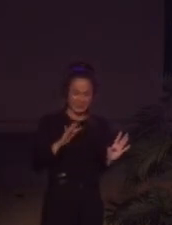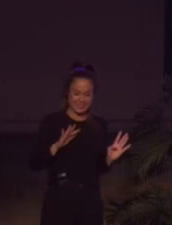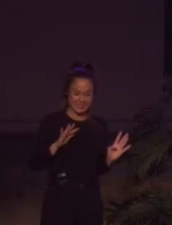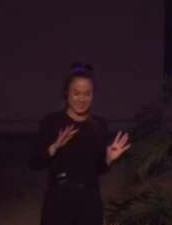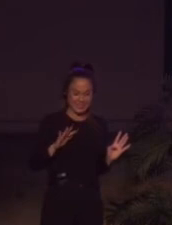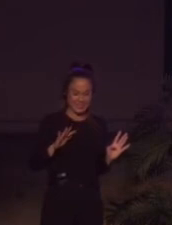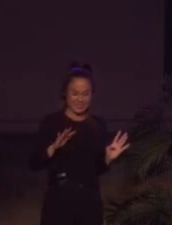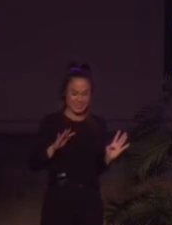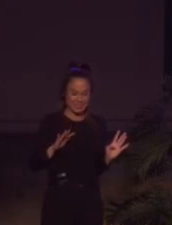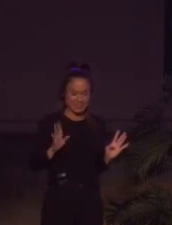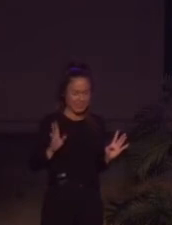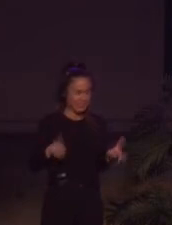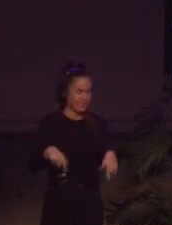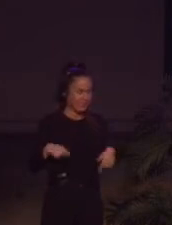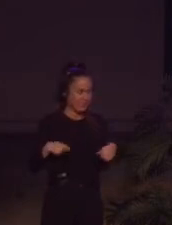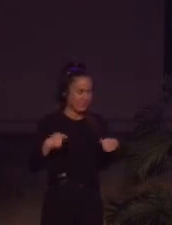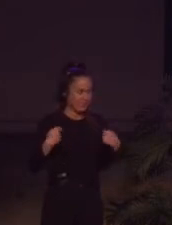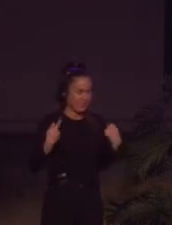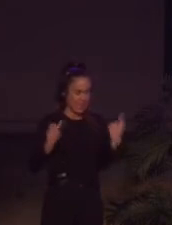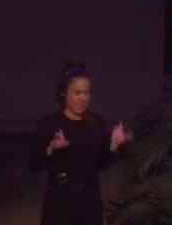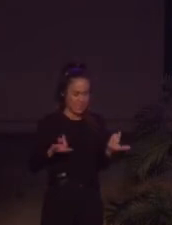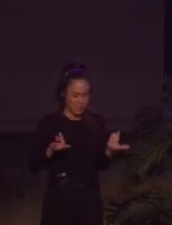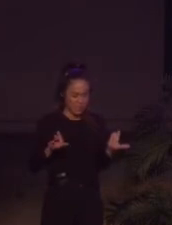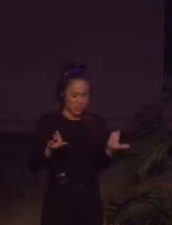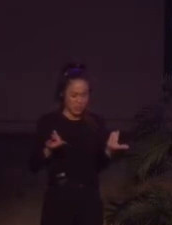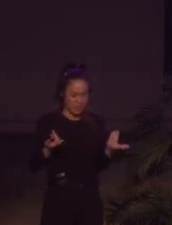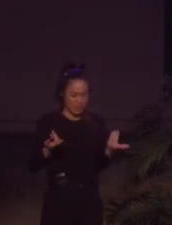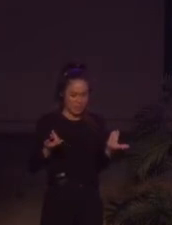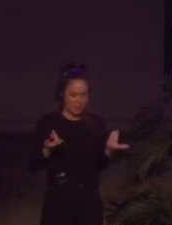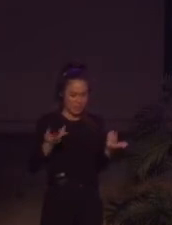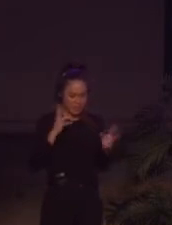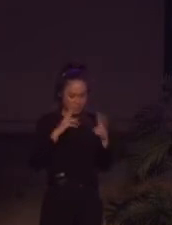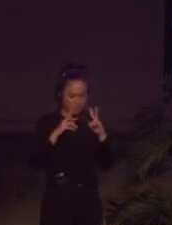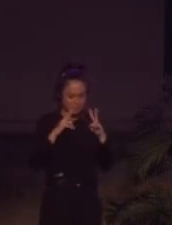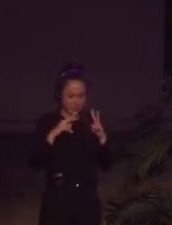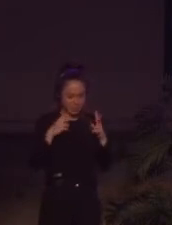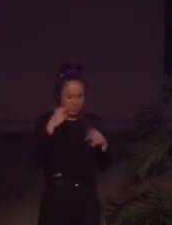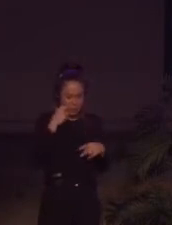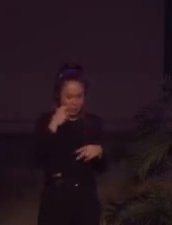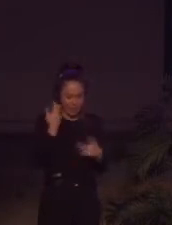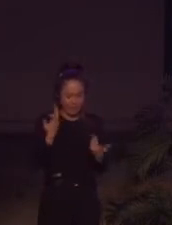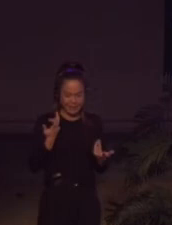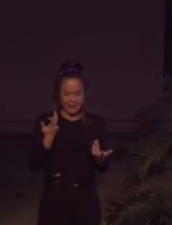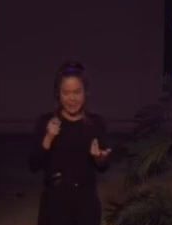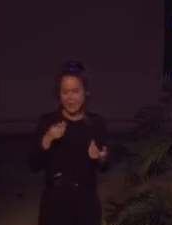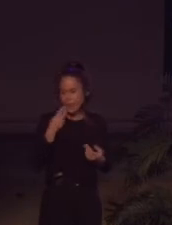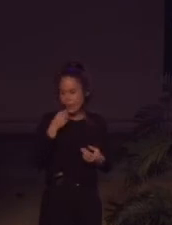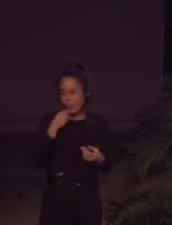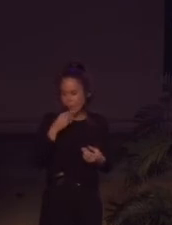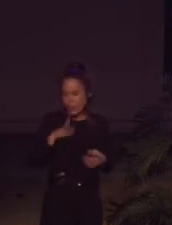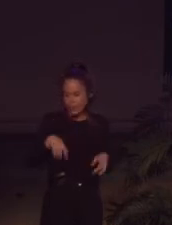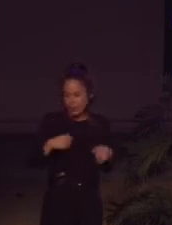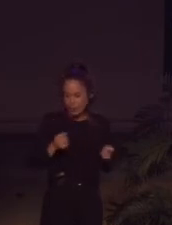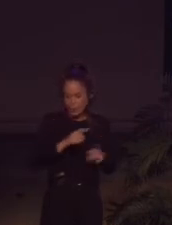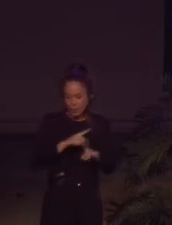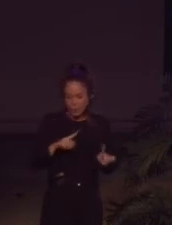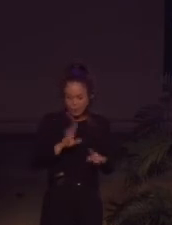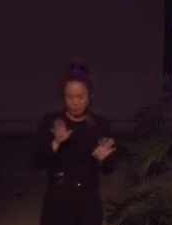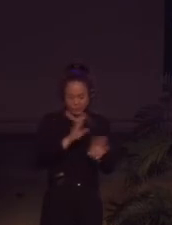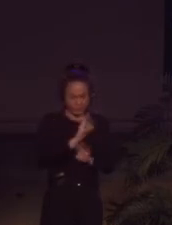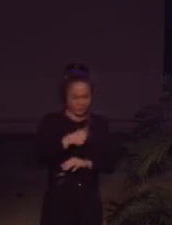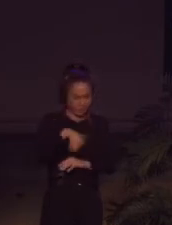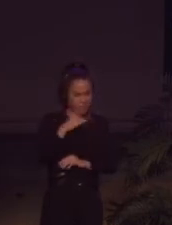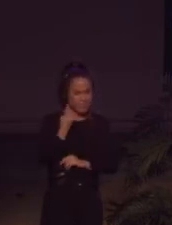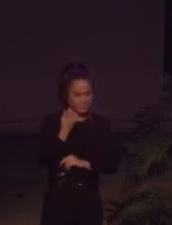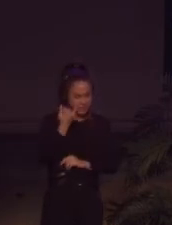hemos desnaturalizado, ¿no? O sea, estamos fijándonos en lo desnatural que es no comer carne en lugar de fijarnos en el sistema capitalista